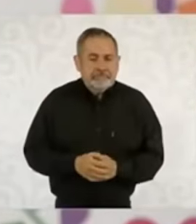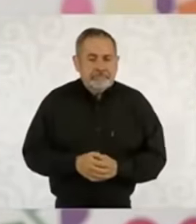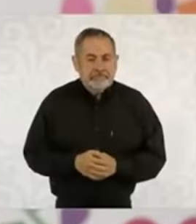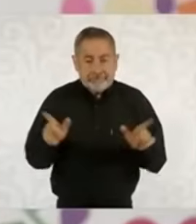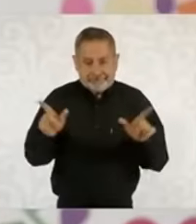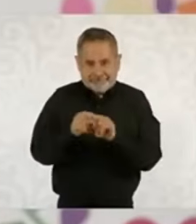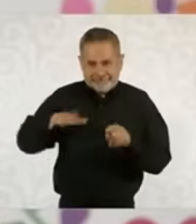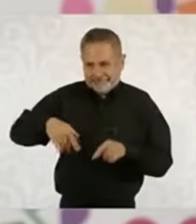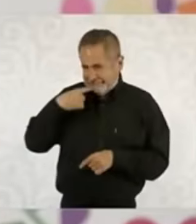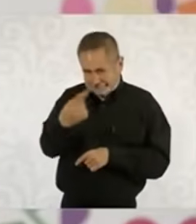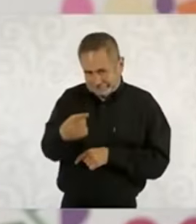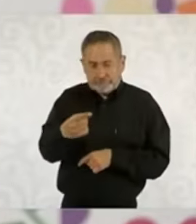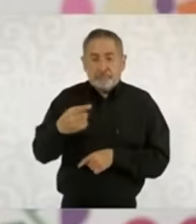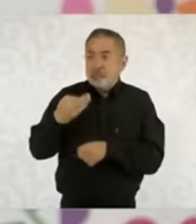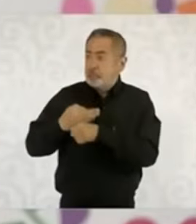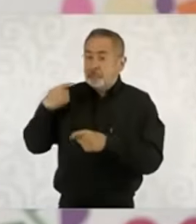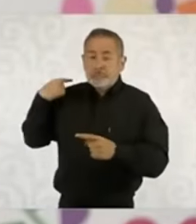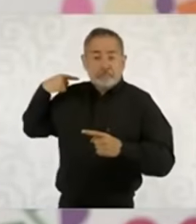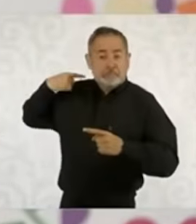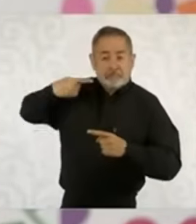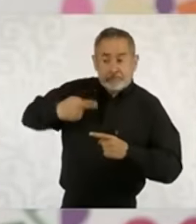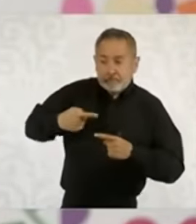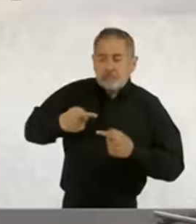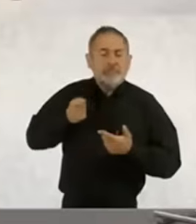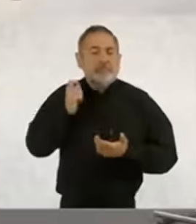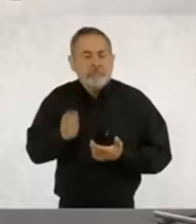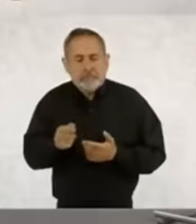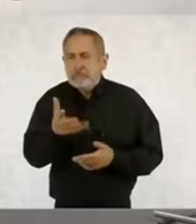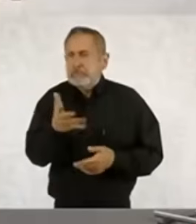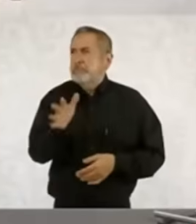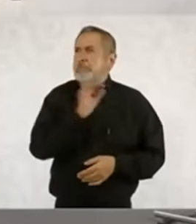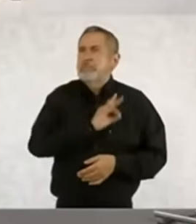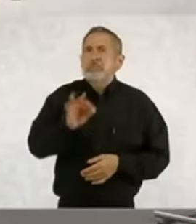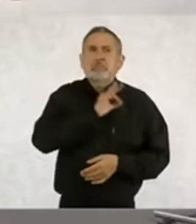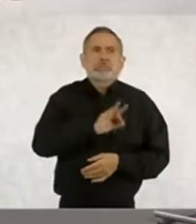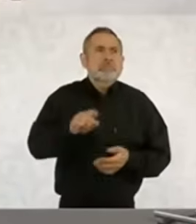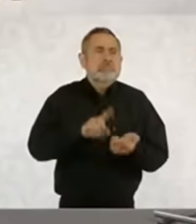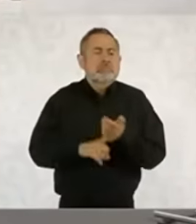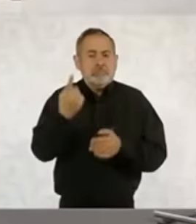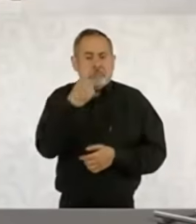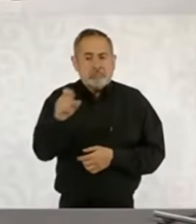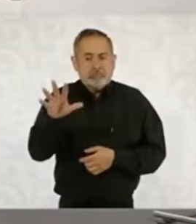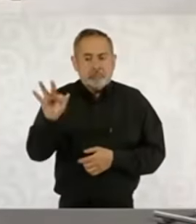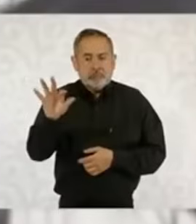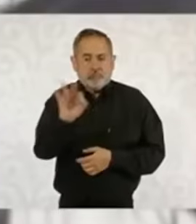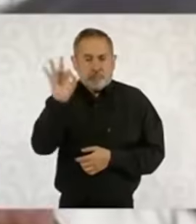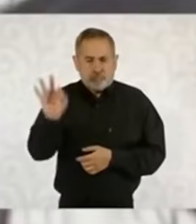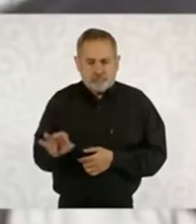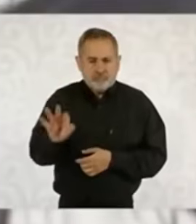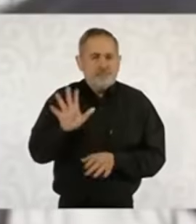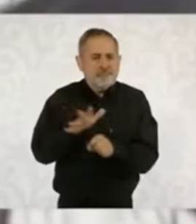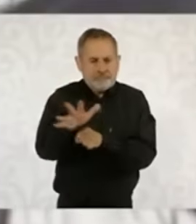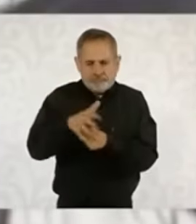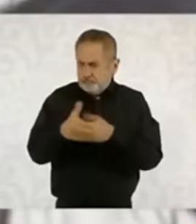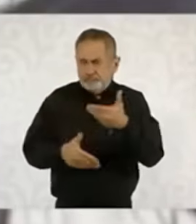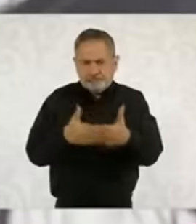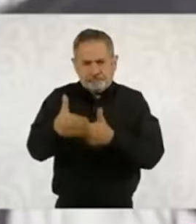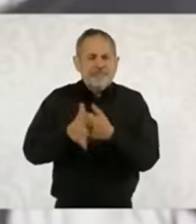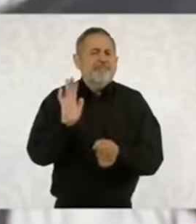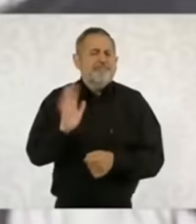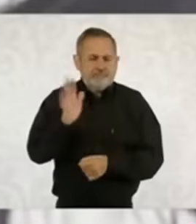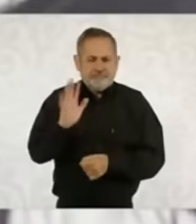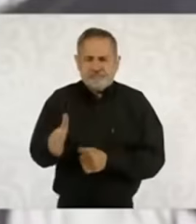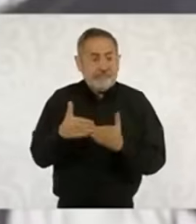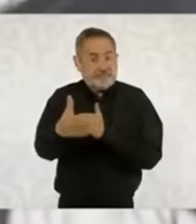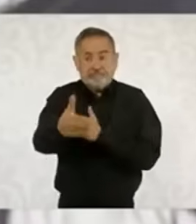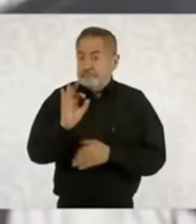los avances que llevamos hasta el día de hoy, ya rondamos el 140% de avance, es decir, ya rebasamos la meta